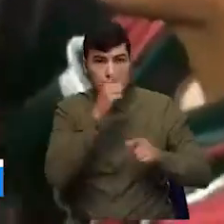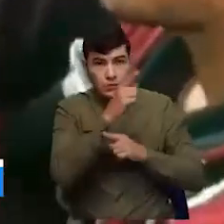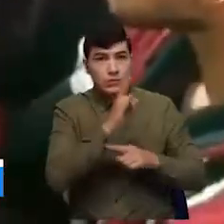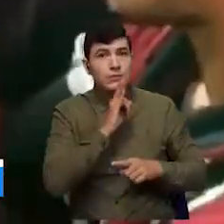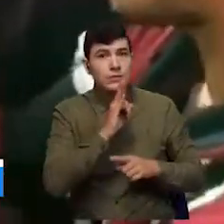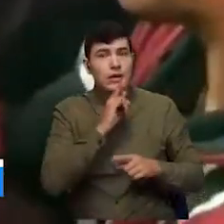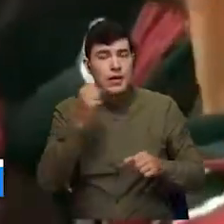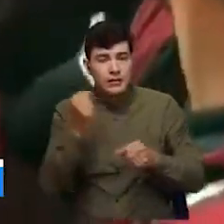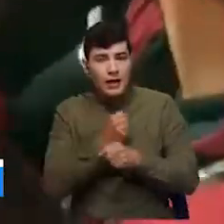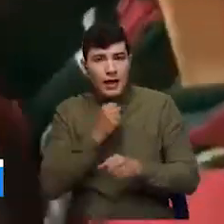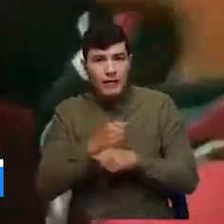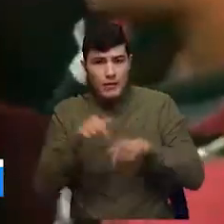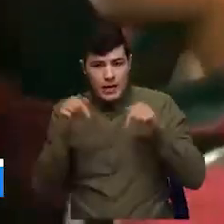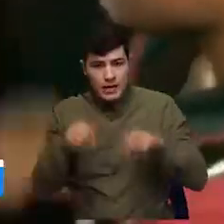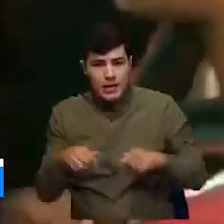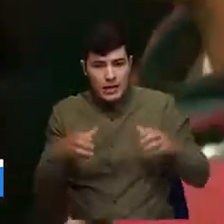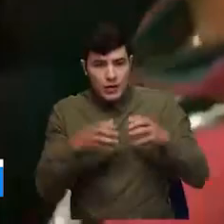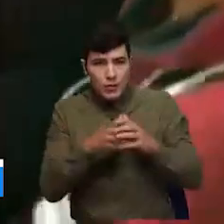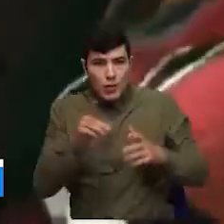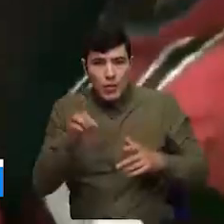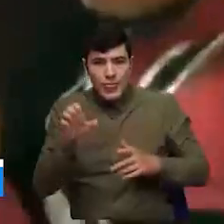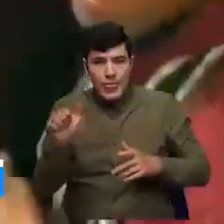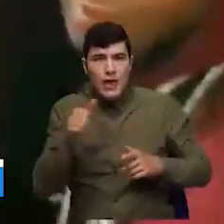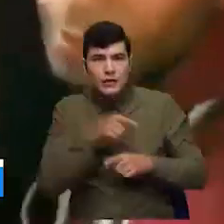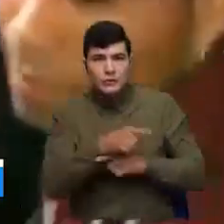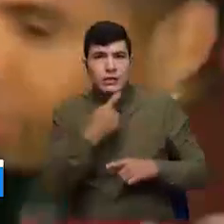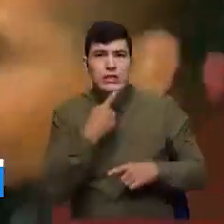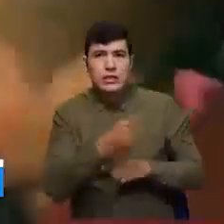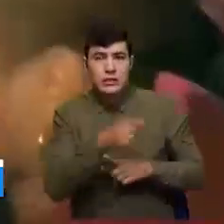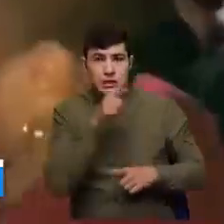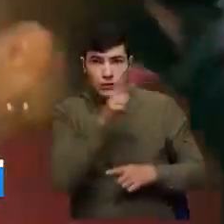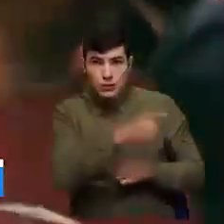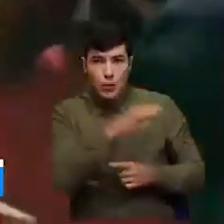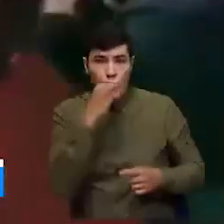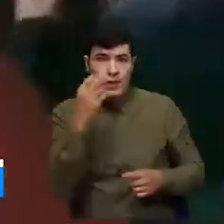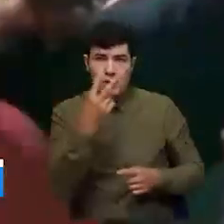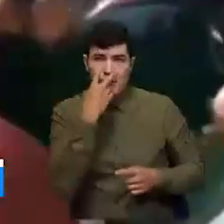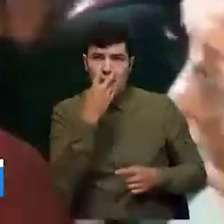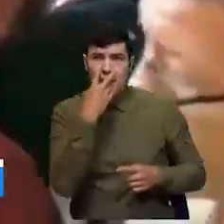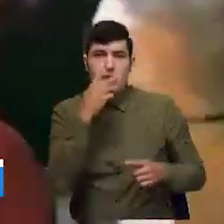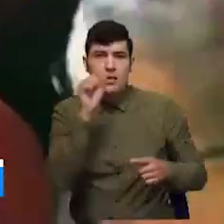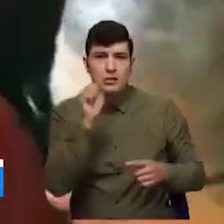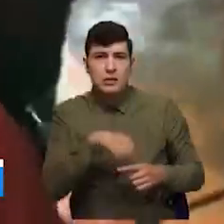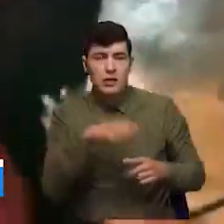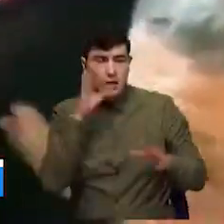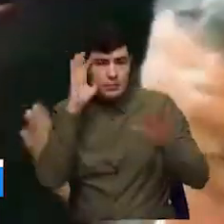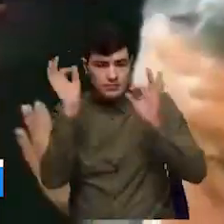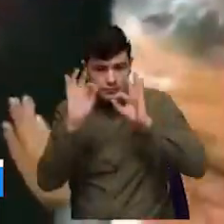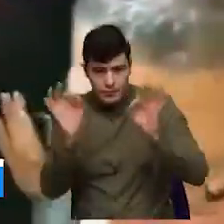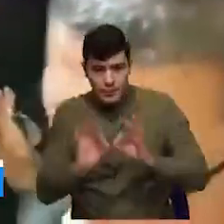al trabajo de agentes infiltrados de la DEA, señaló que Santrich estaba